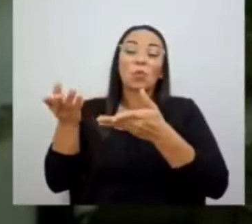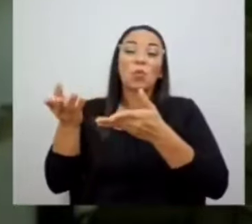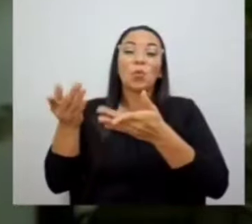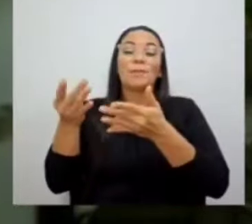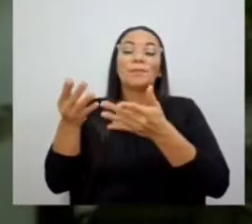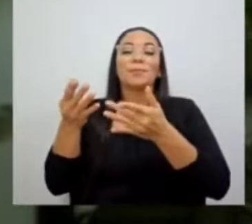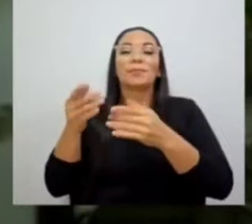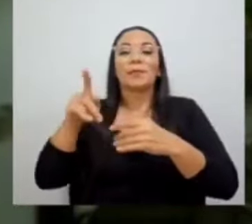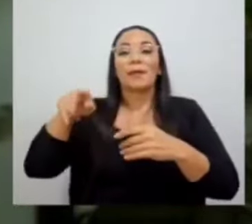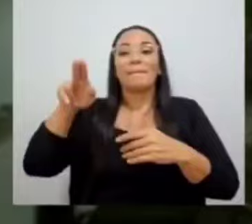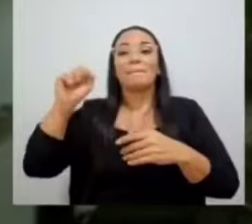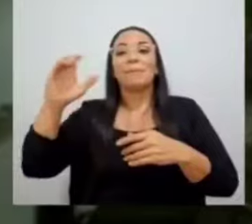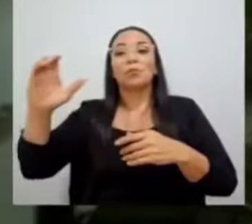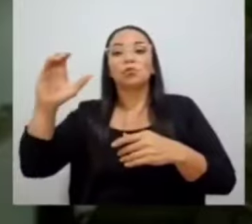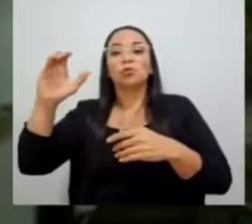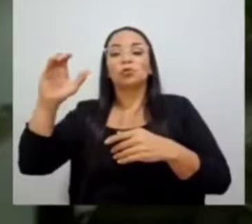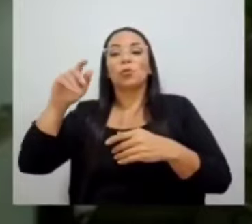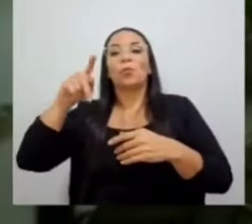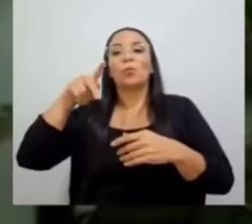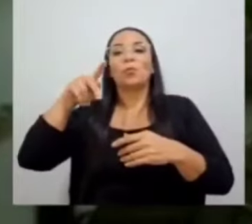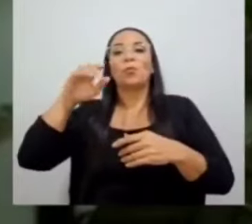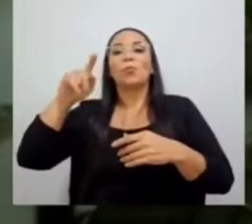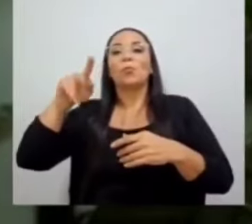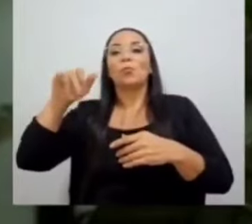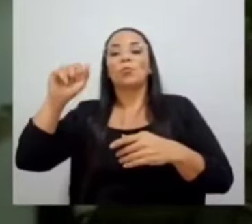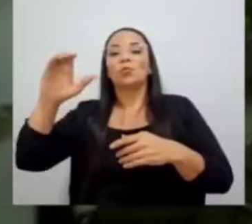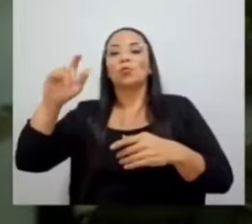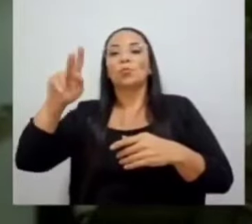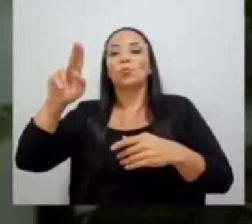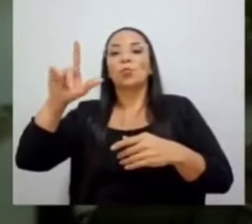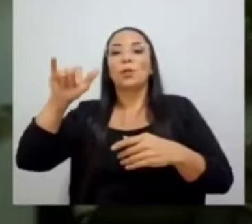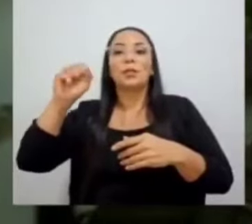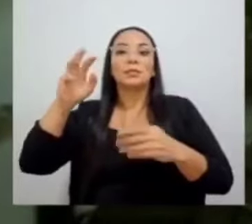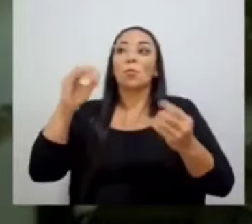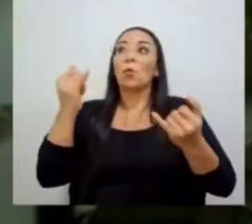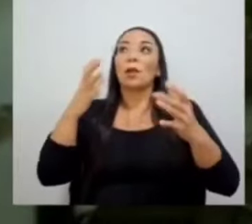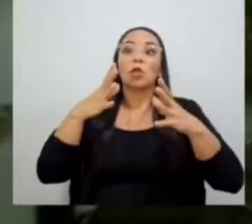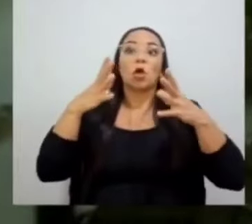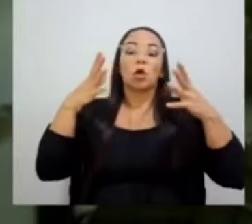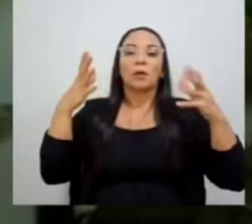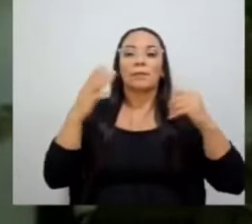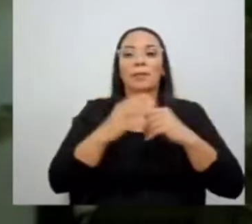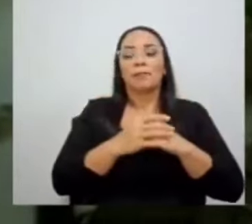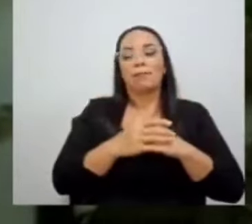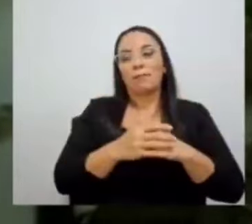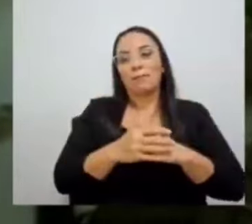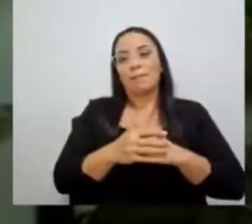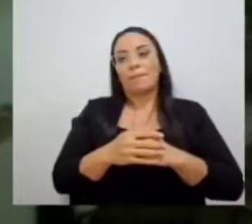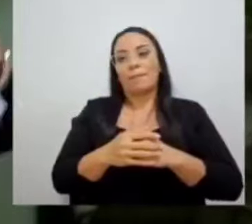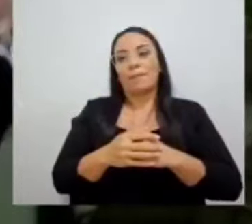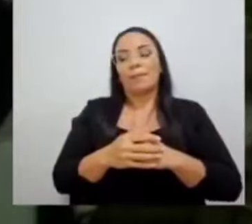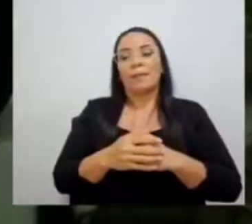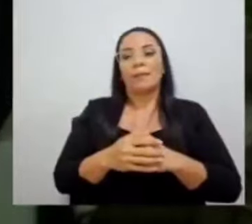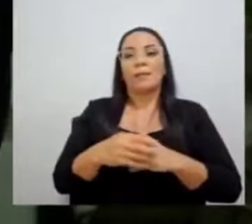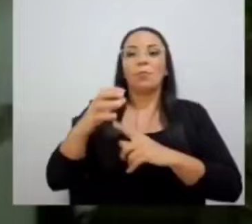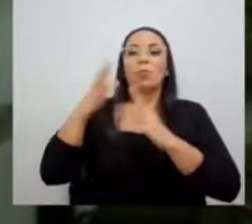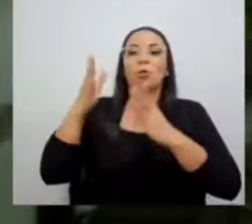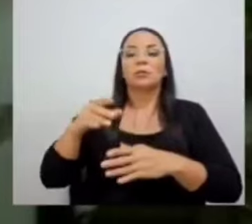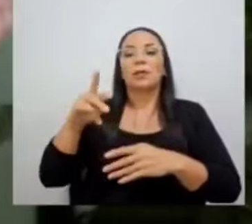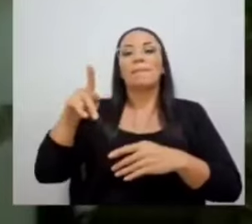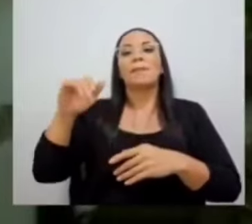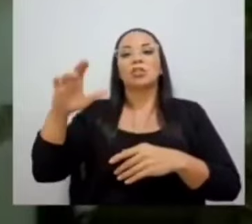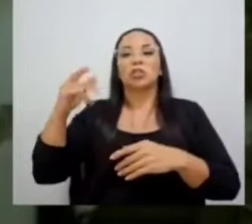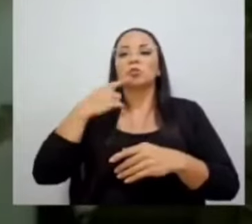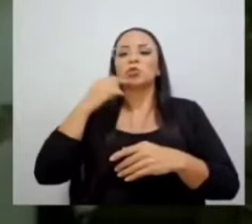un PUSC-pulismo enorme lo que hay ahora en la Asamblea. El otro populista, Pacheco, sale diciendo, sí, sí, sí, claro.